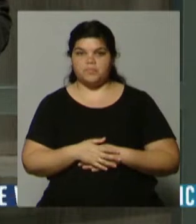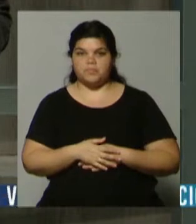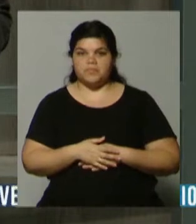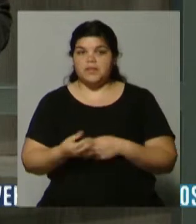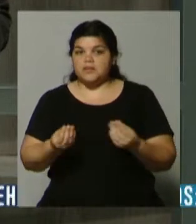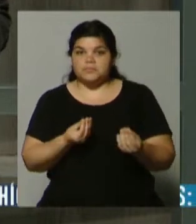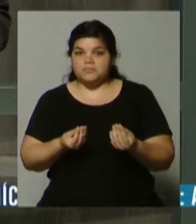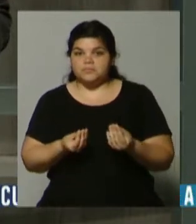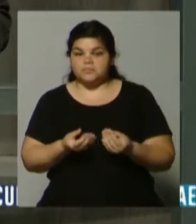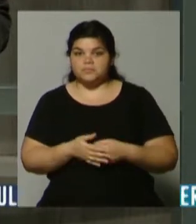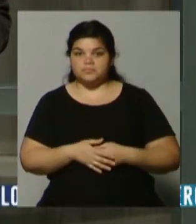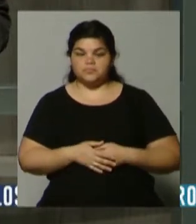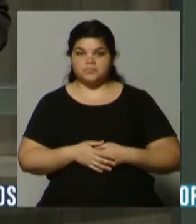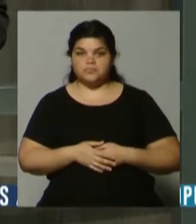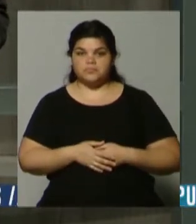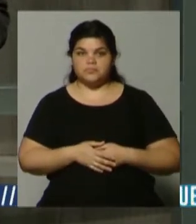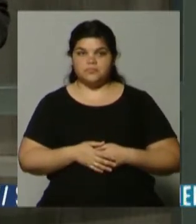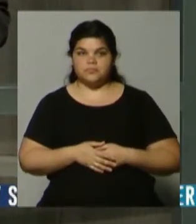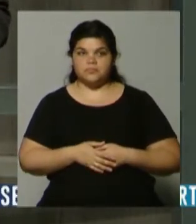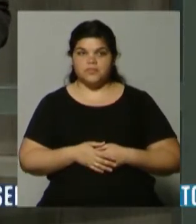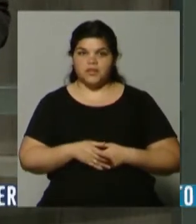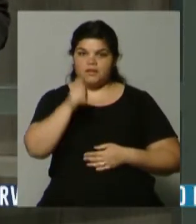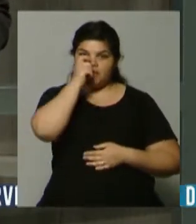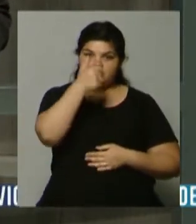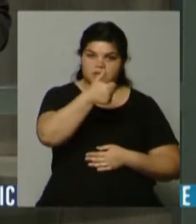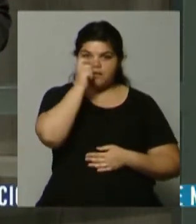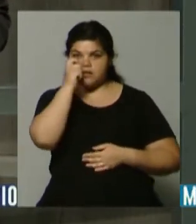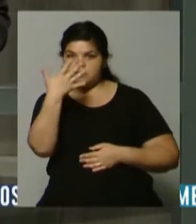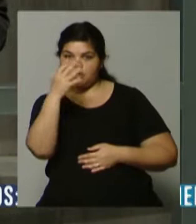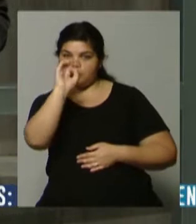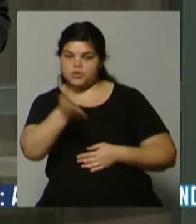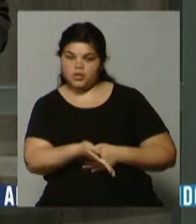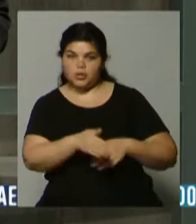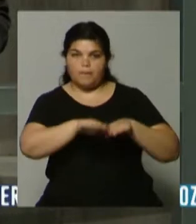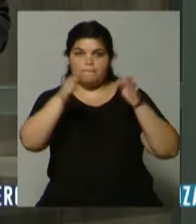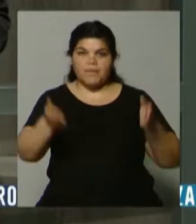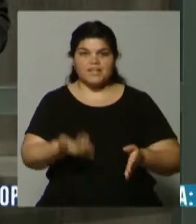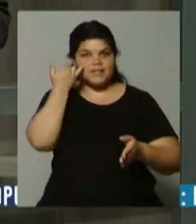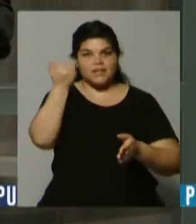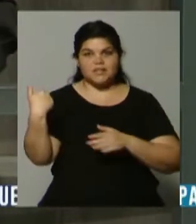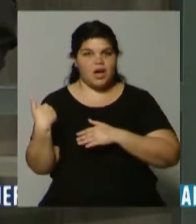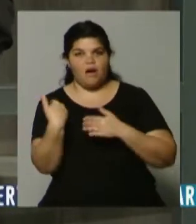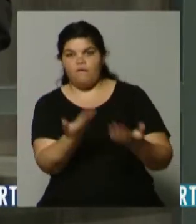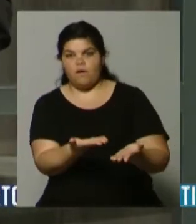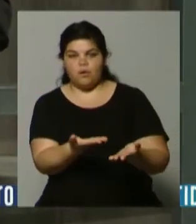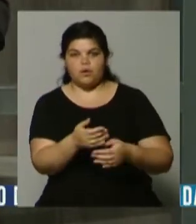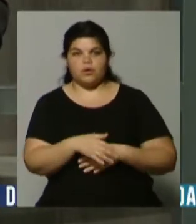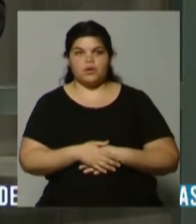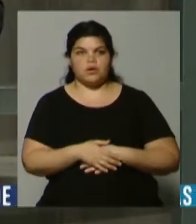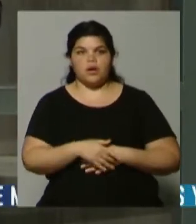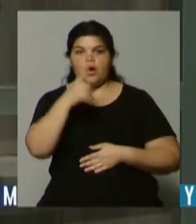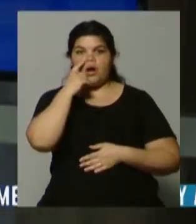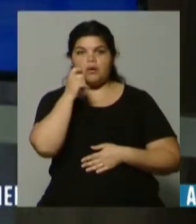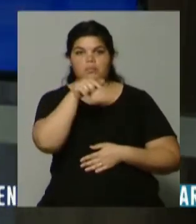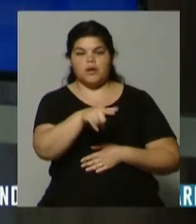¿Qué se puede decir, digamos, con el 26-25% de las mesas escrutadas que ya le dan la tendencia al candidato del